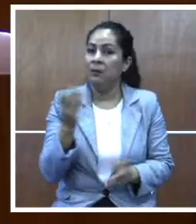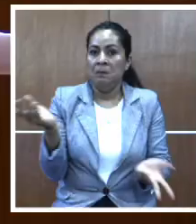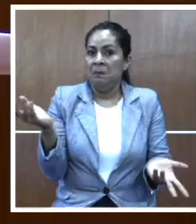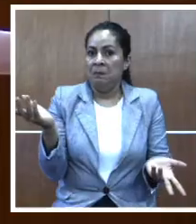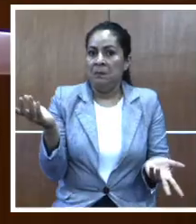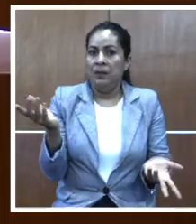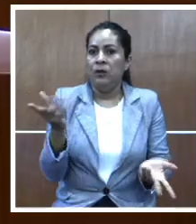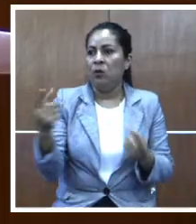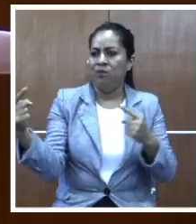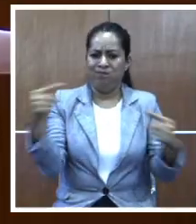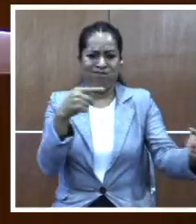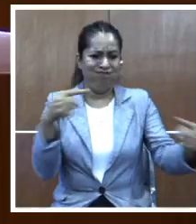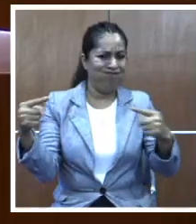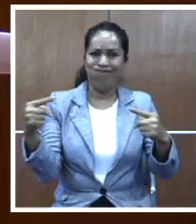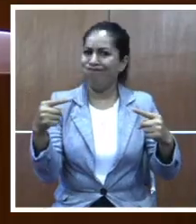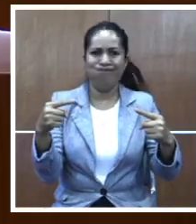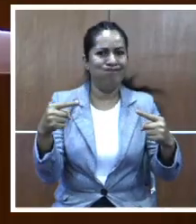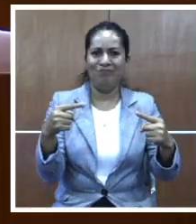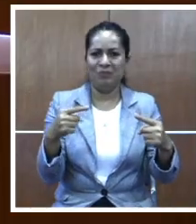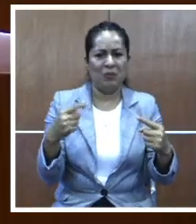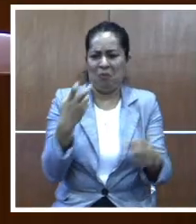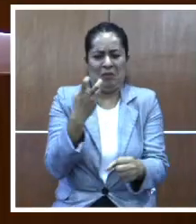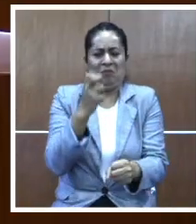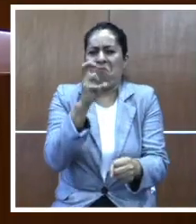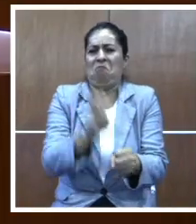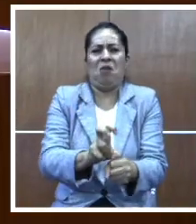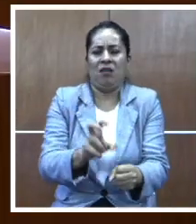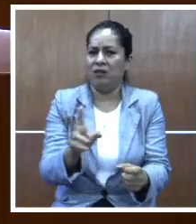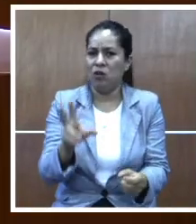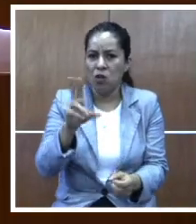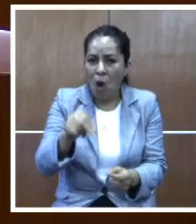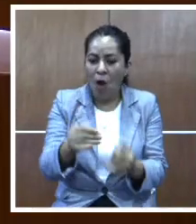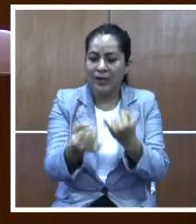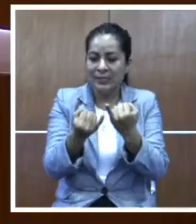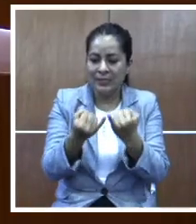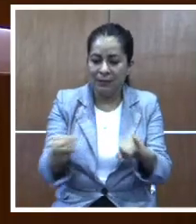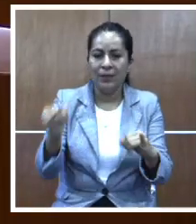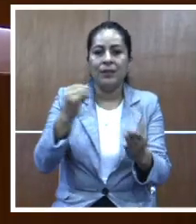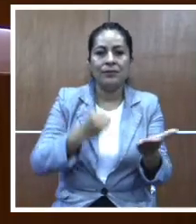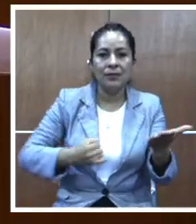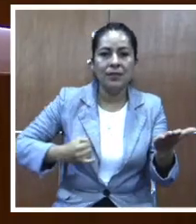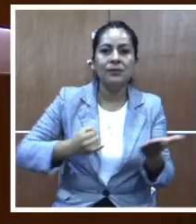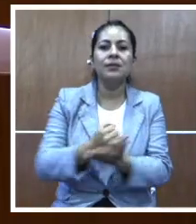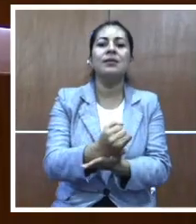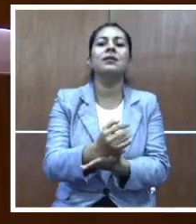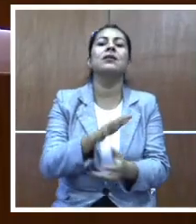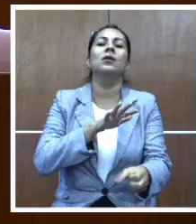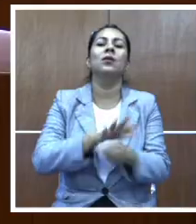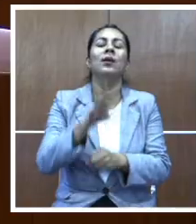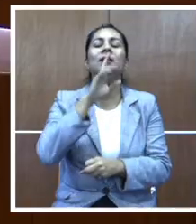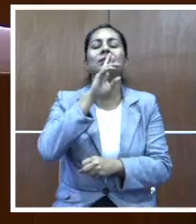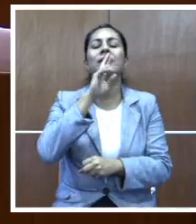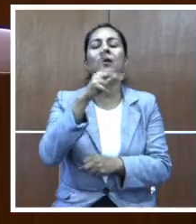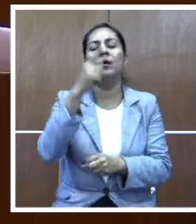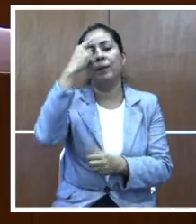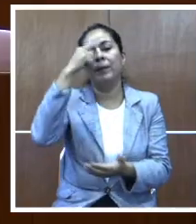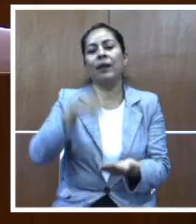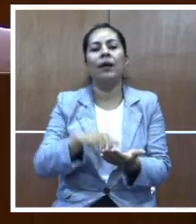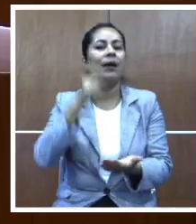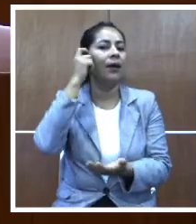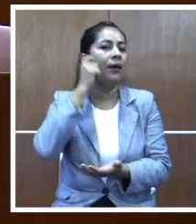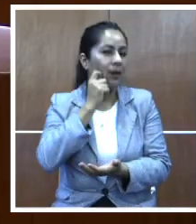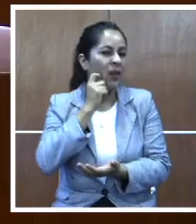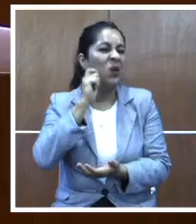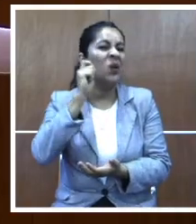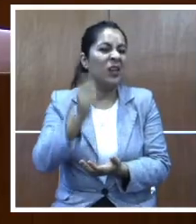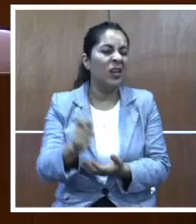significa confrontación por capricho, significa independencia para decidir lo que es mejor para Guerrero.